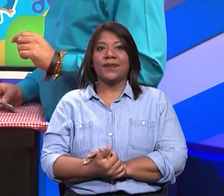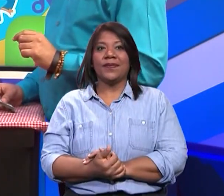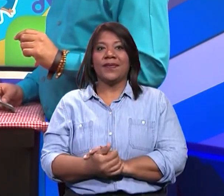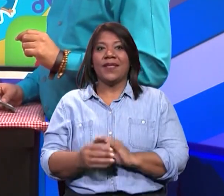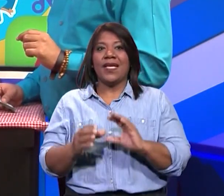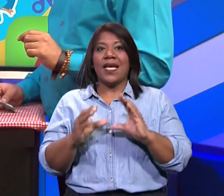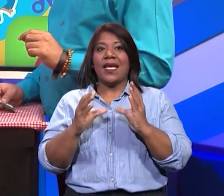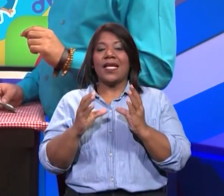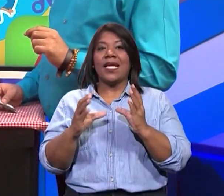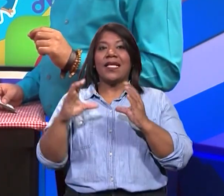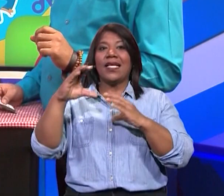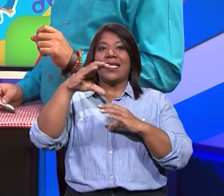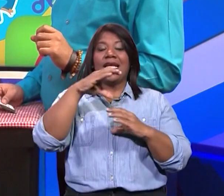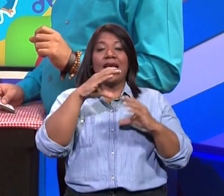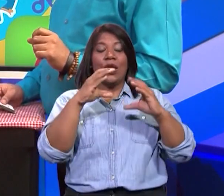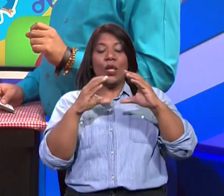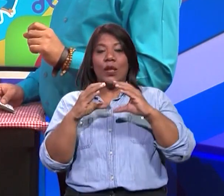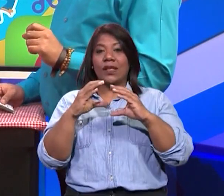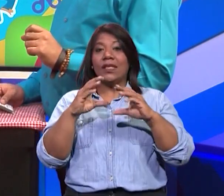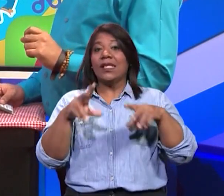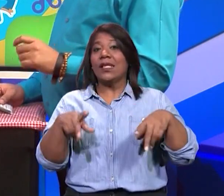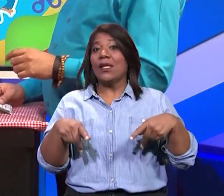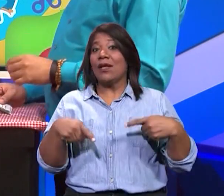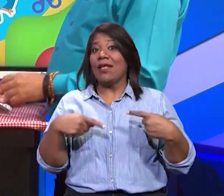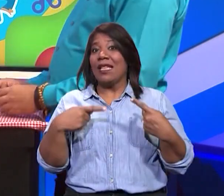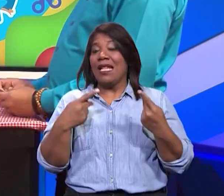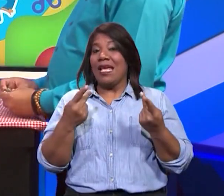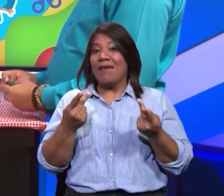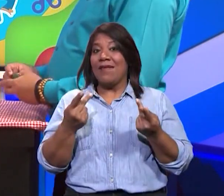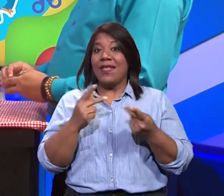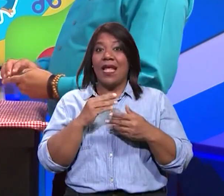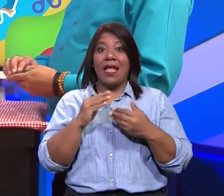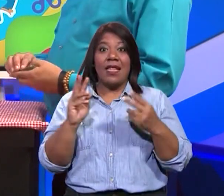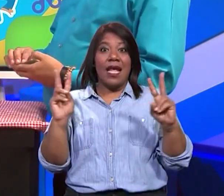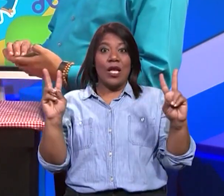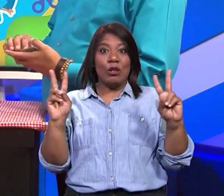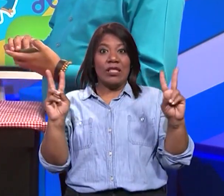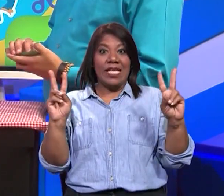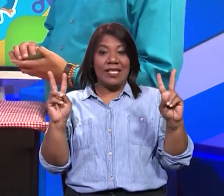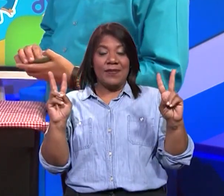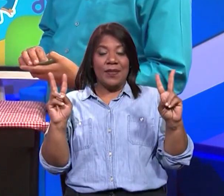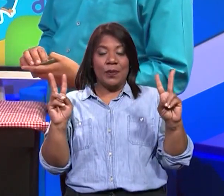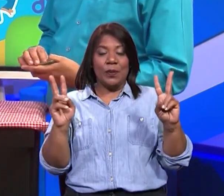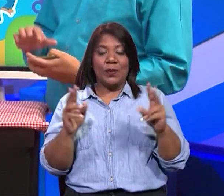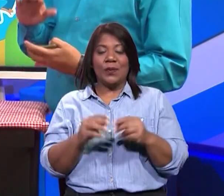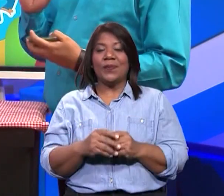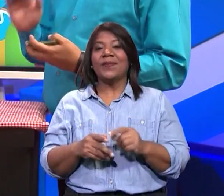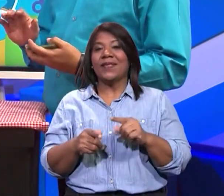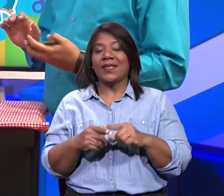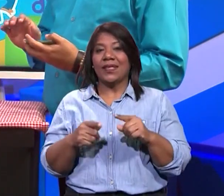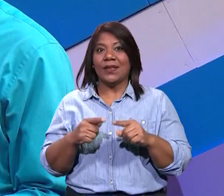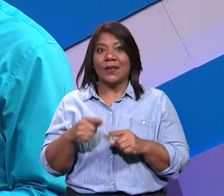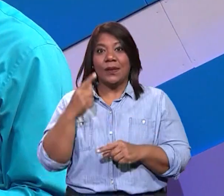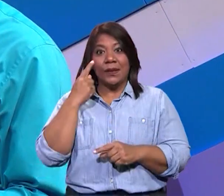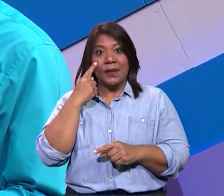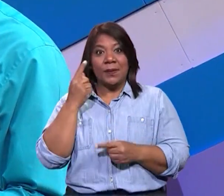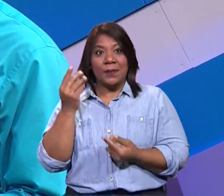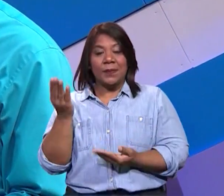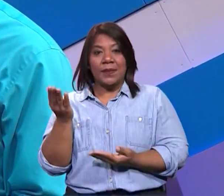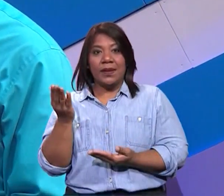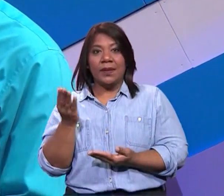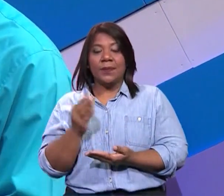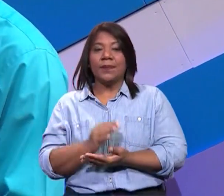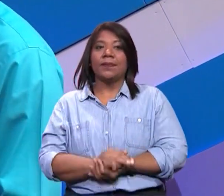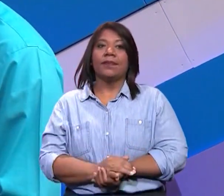clase, maestra Noemí? De los ciclos biológicos de las especies para tercer grado. Excelente. Entonces, vamos a comenzar. Miren qué interesante.